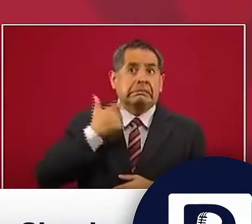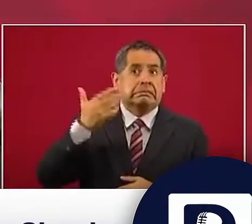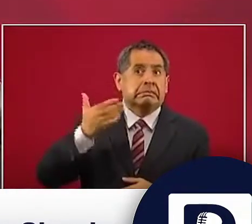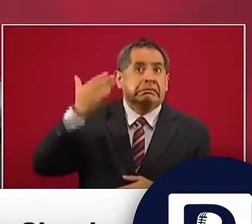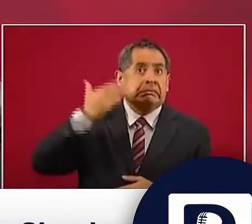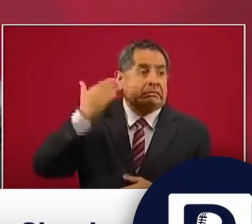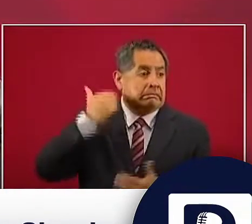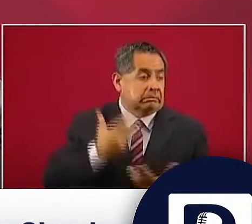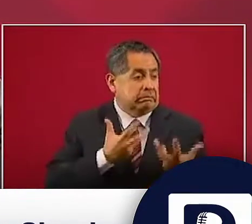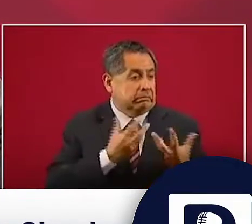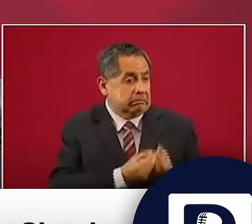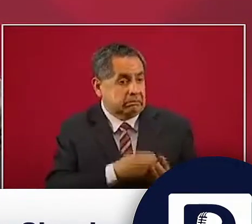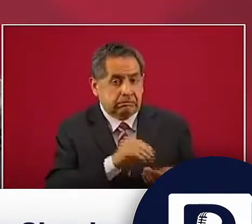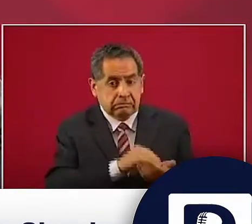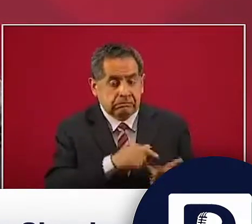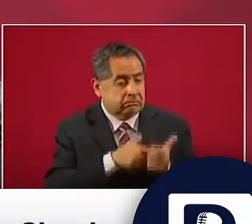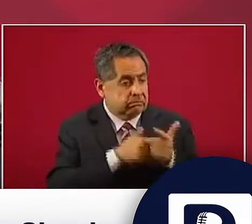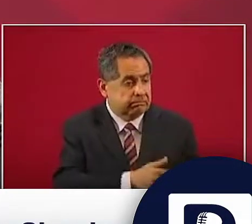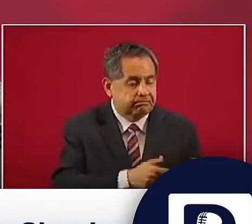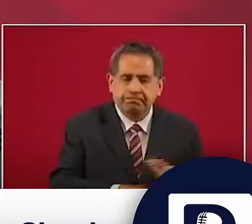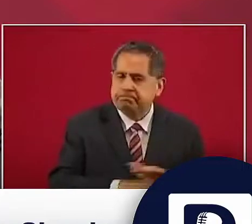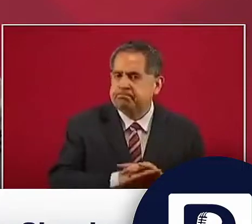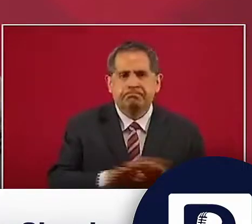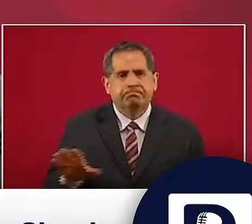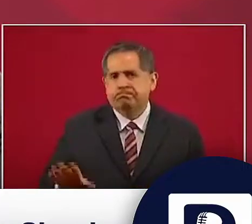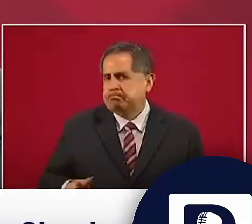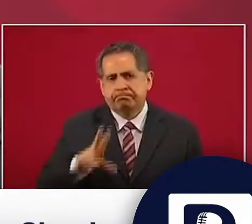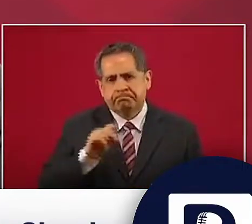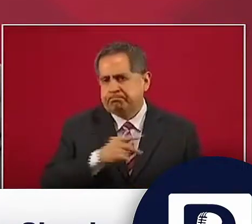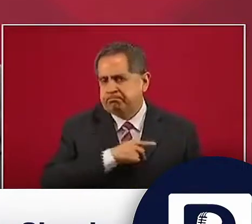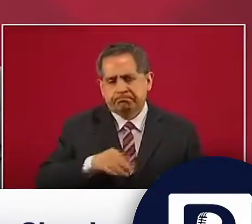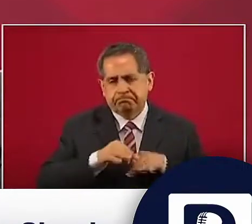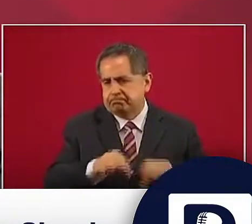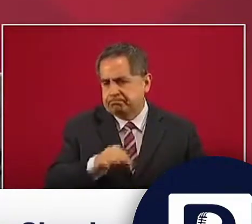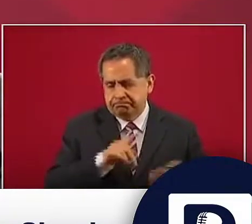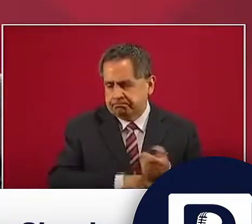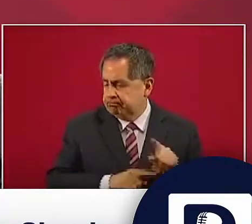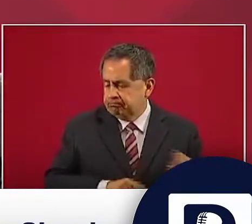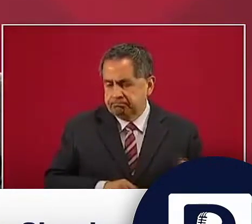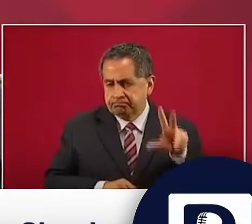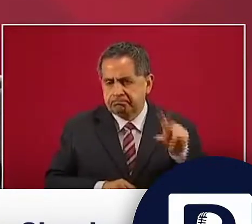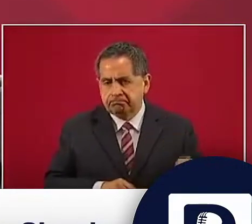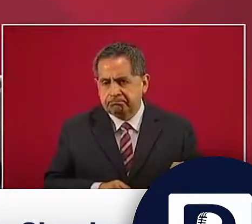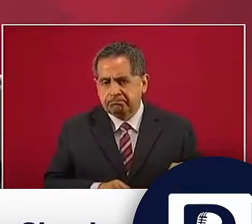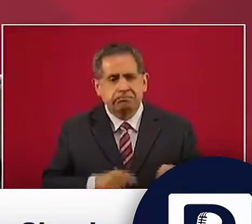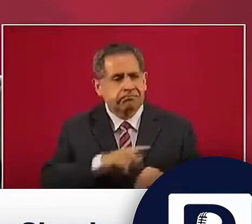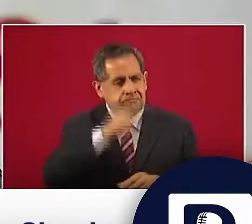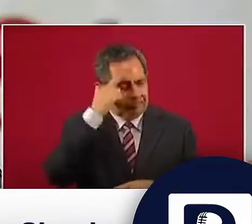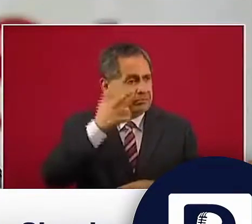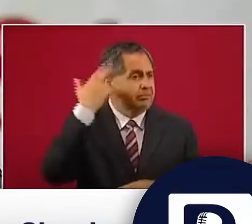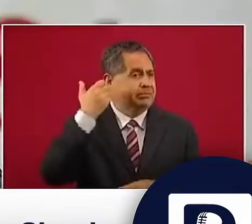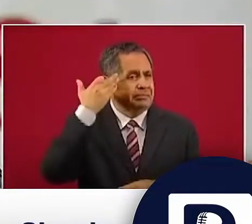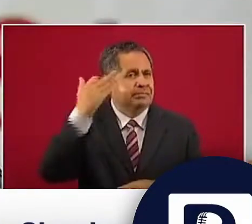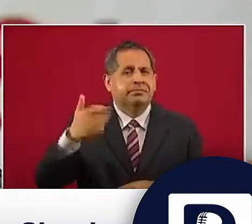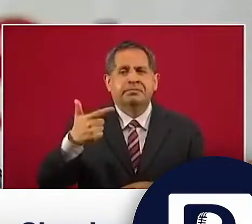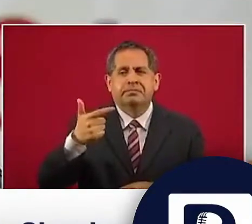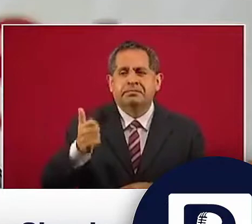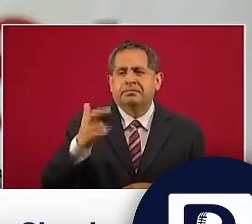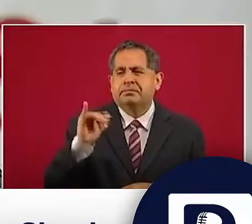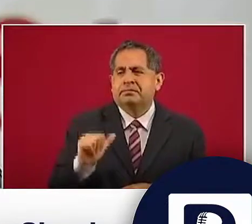personas que se hayan desempeñado durante el tiempo en que García Luna